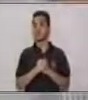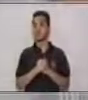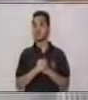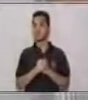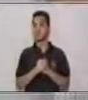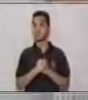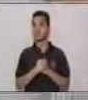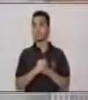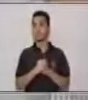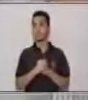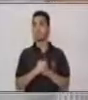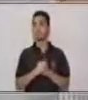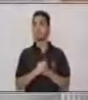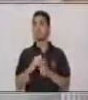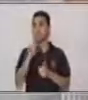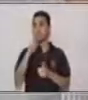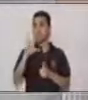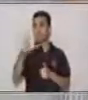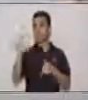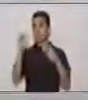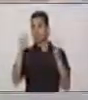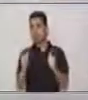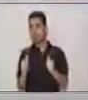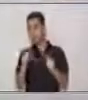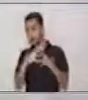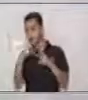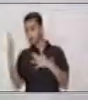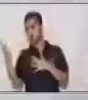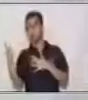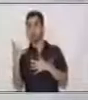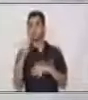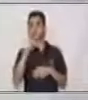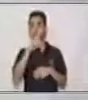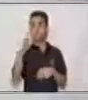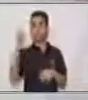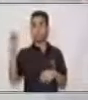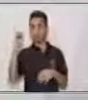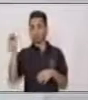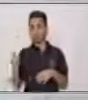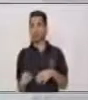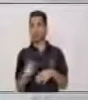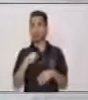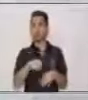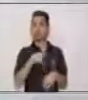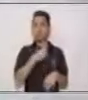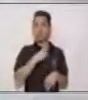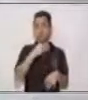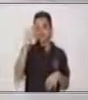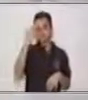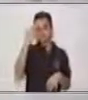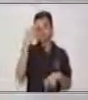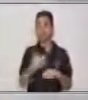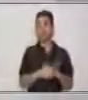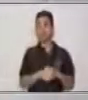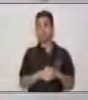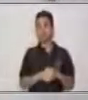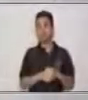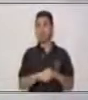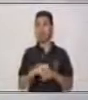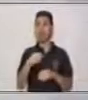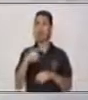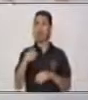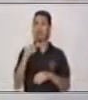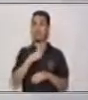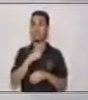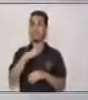es la comparación 25 alumnos sobre 20 alumnos y 100% sobre el porcentaje que yo quiero averiguar. En este caso, yo